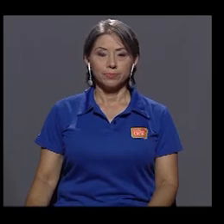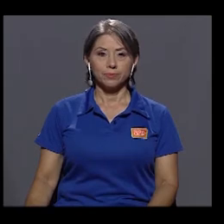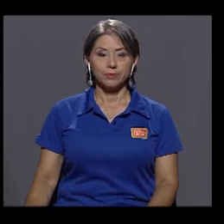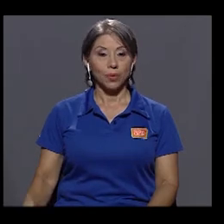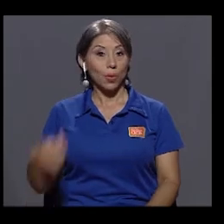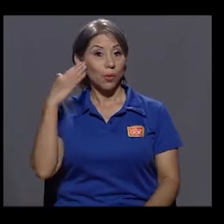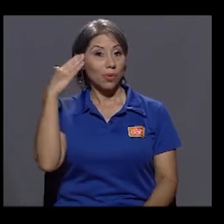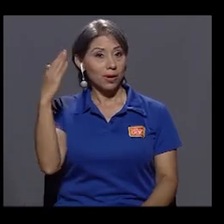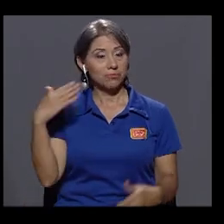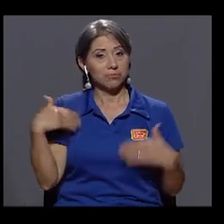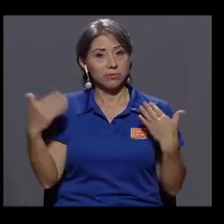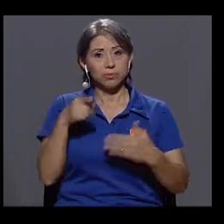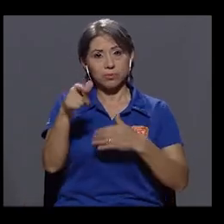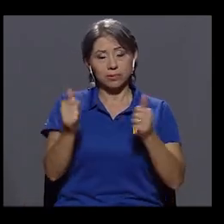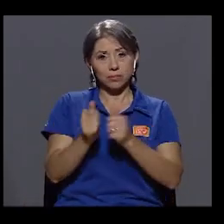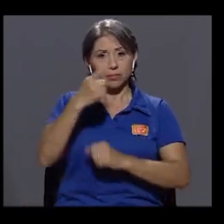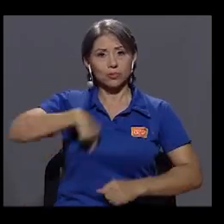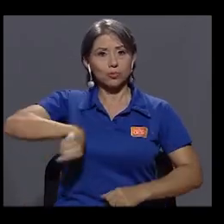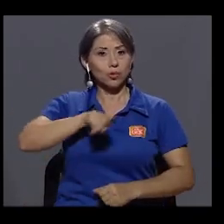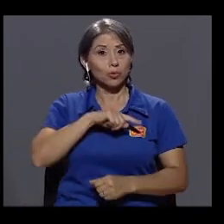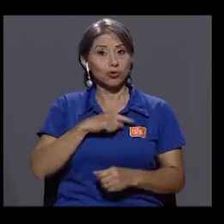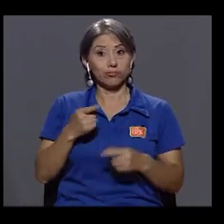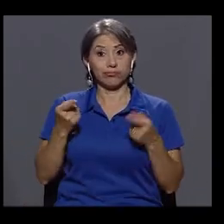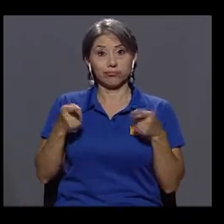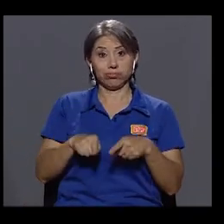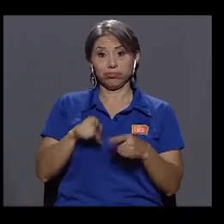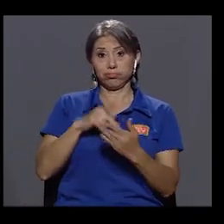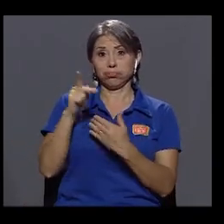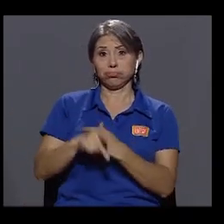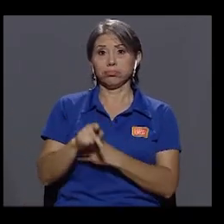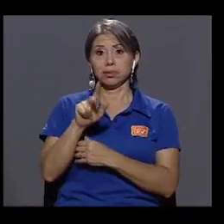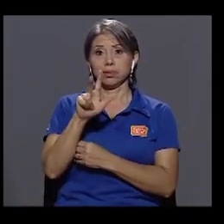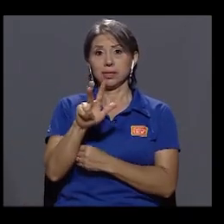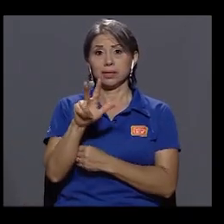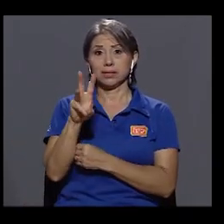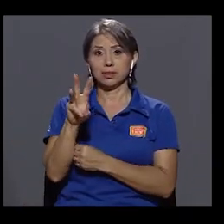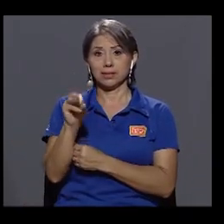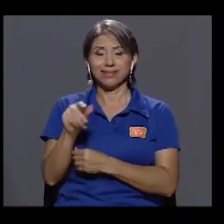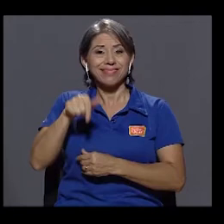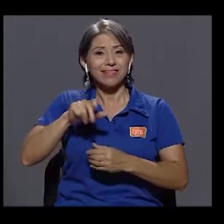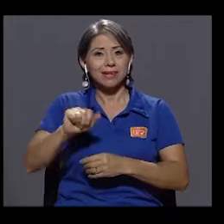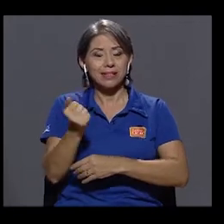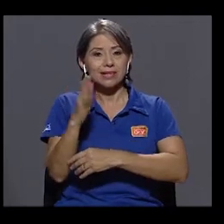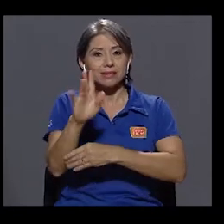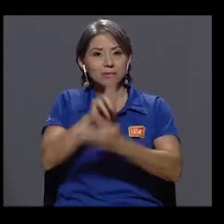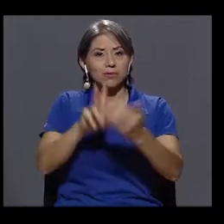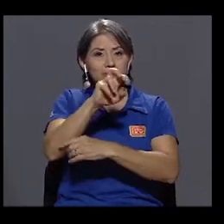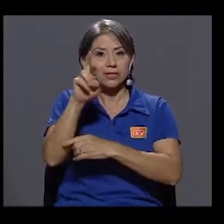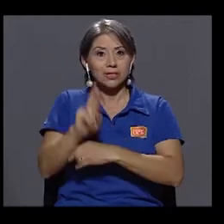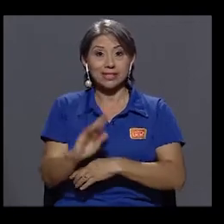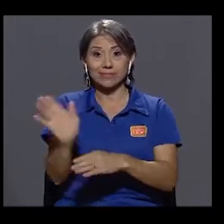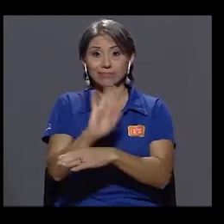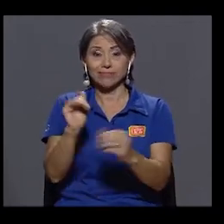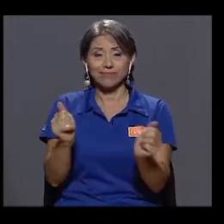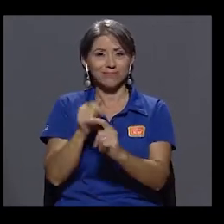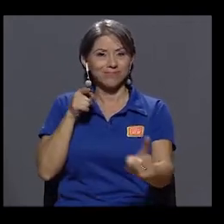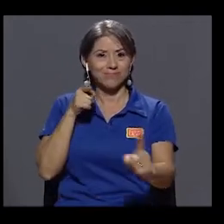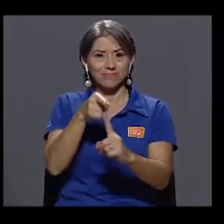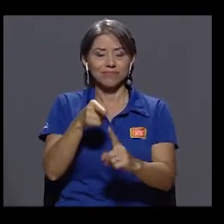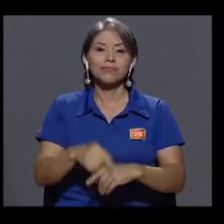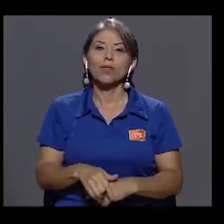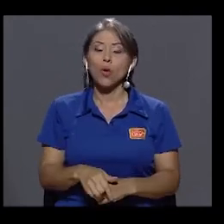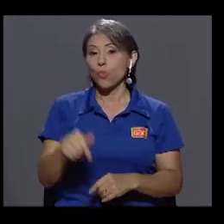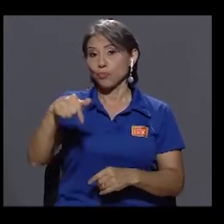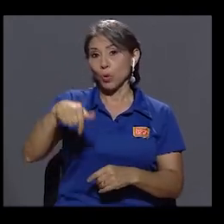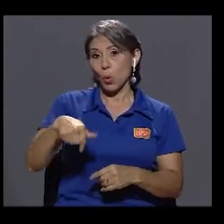hola un placer que usted esté con nosotros casualmente en 360 acá en el canal 15 universidad de costa rica donde estamos televisión con sentido